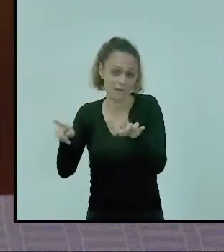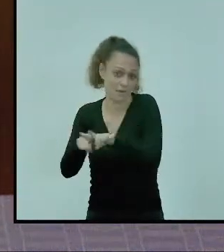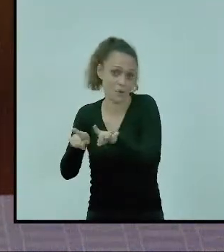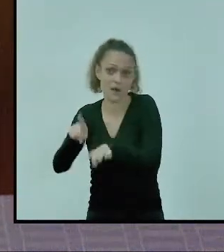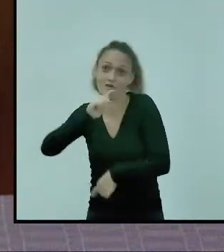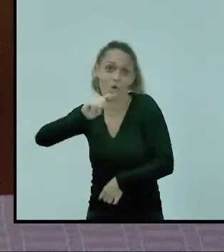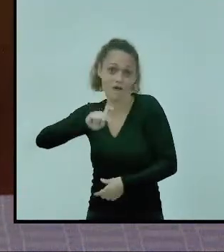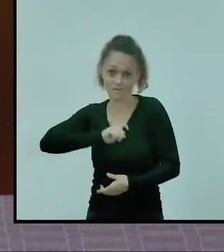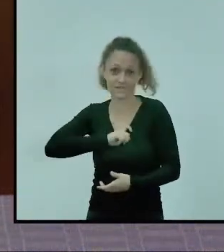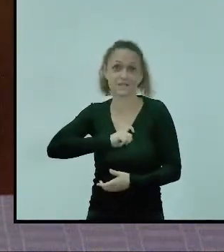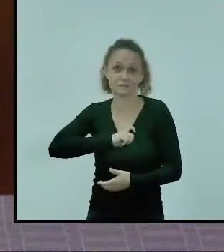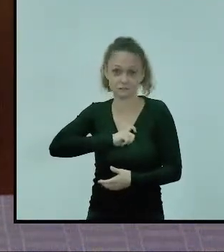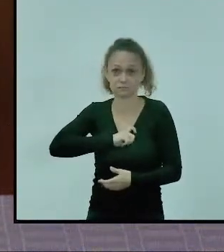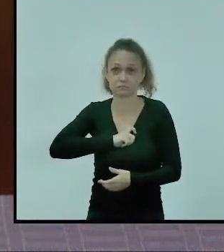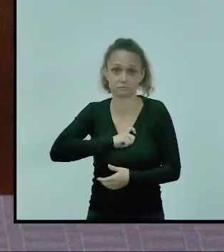ya